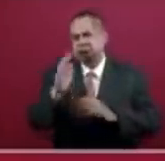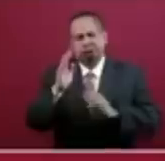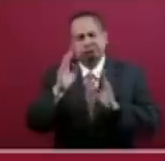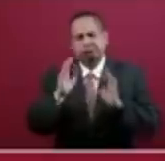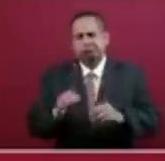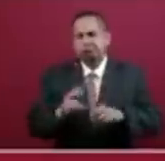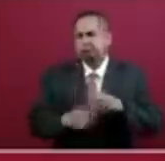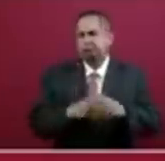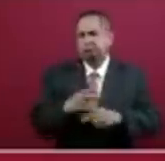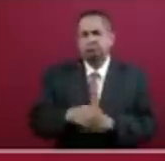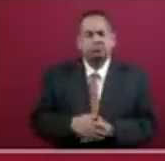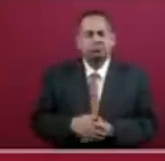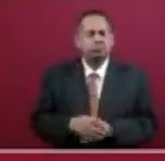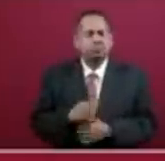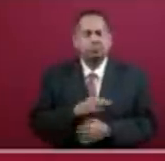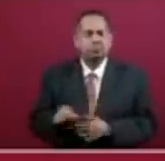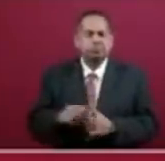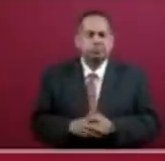podemos